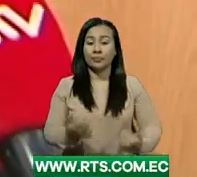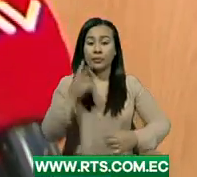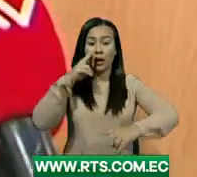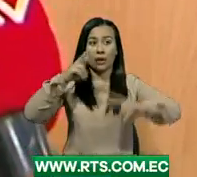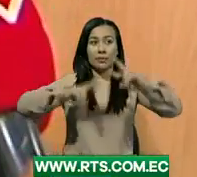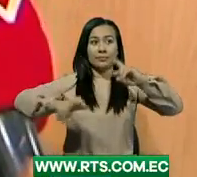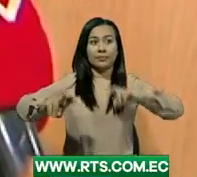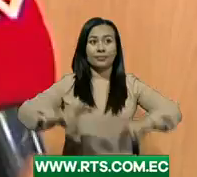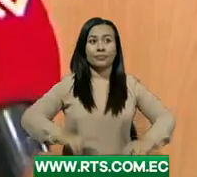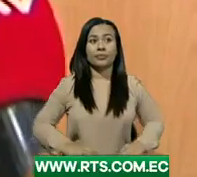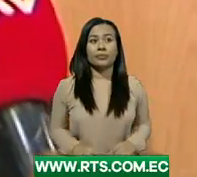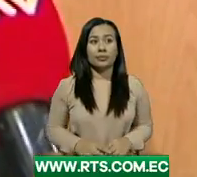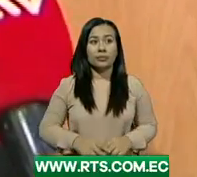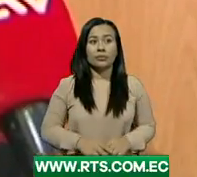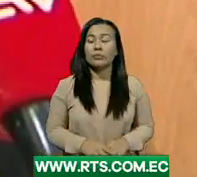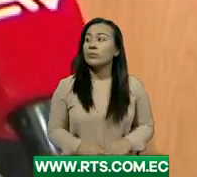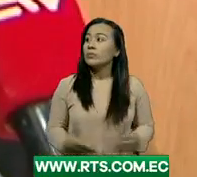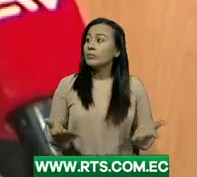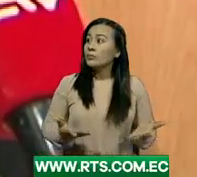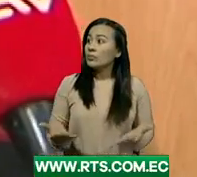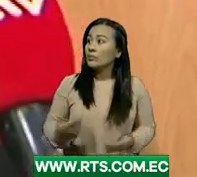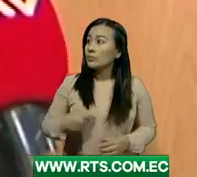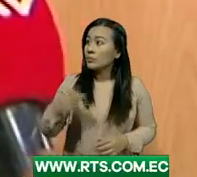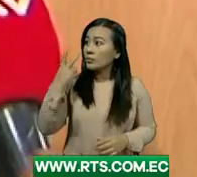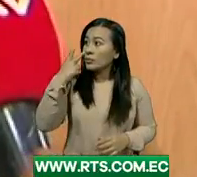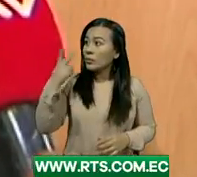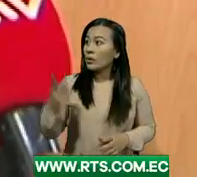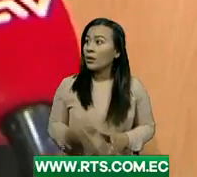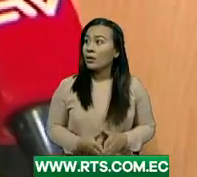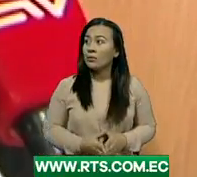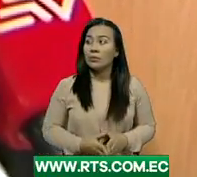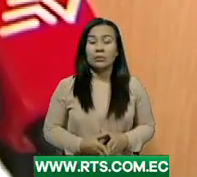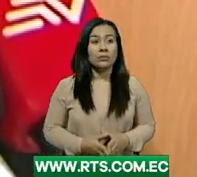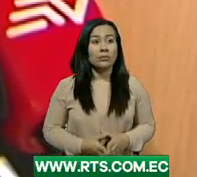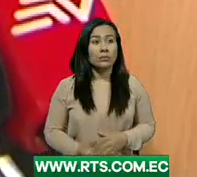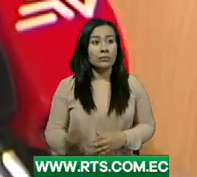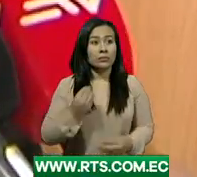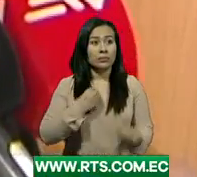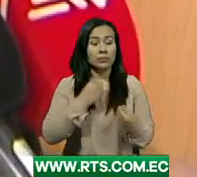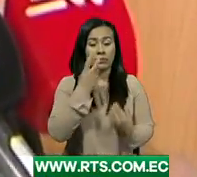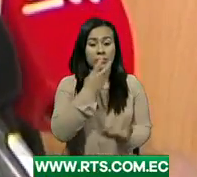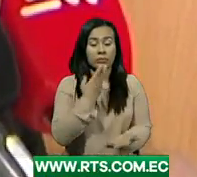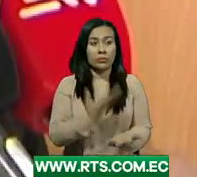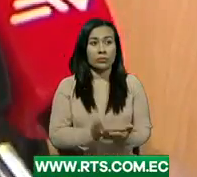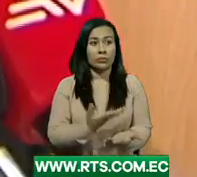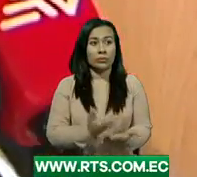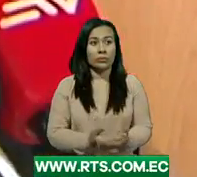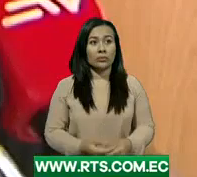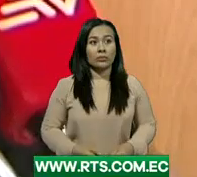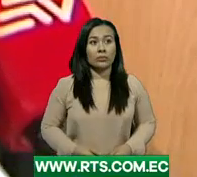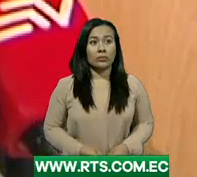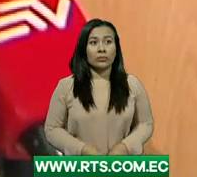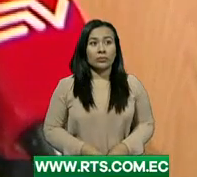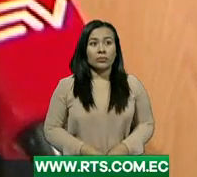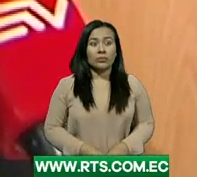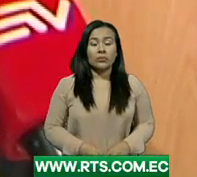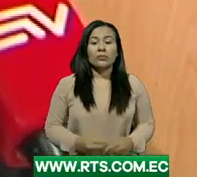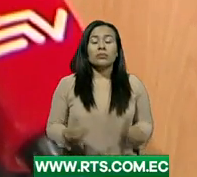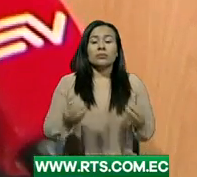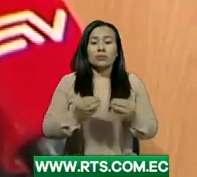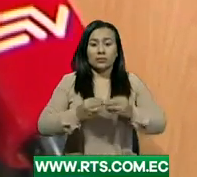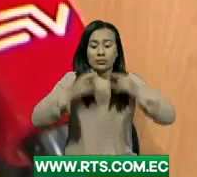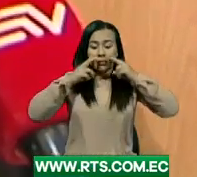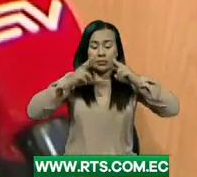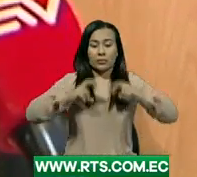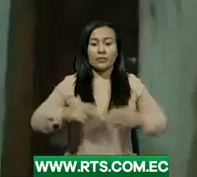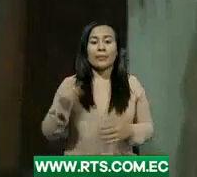familiares habían limpiado la escena del crimen, alterado evidencia, y no obstante, pues no quisieron dar mayor información en torno a